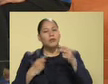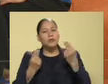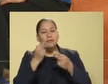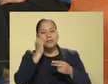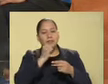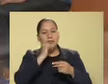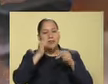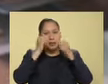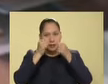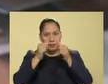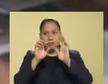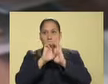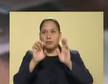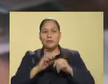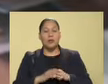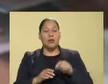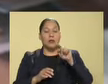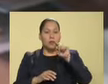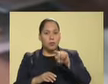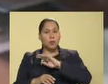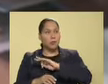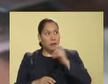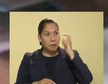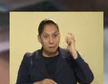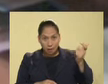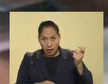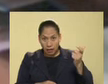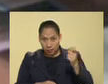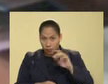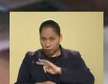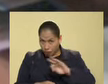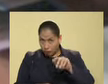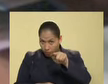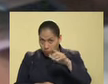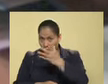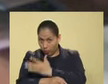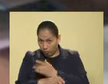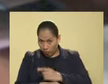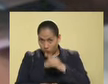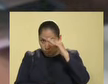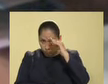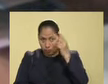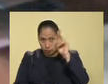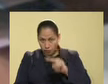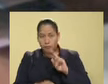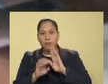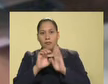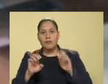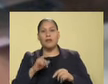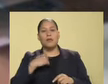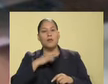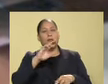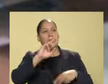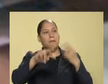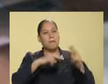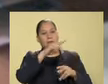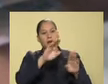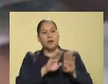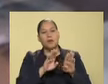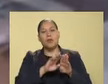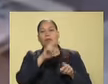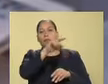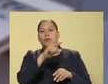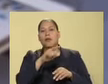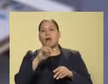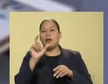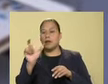cuidado realmente si vas a poder pagarlo. Porque, ¿qué pasa? Muchas veces vas a los cajeros automáticos